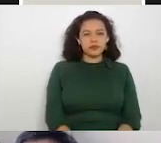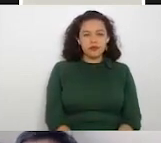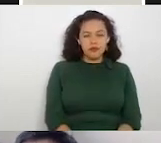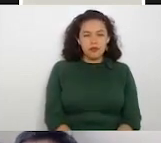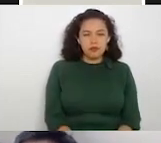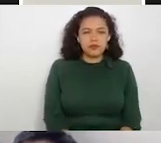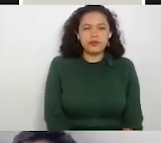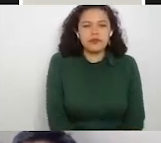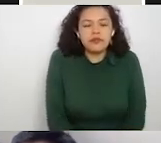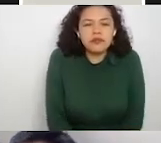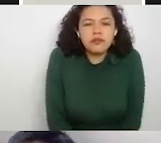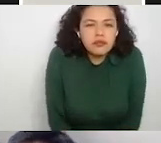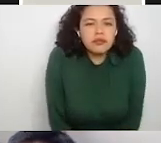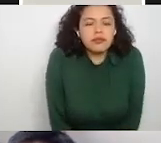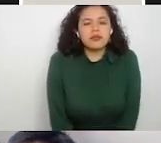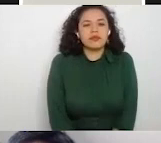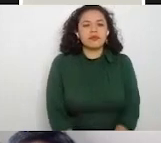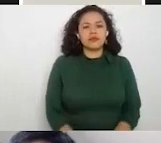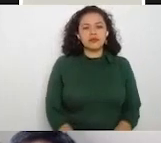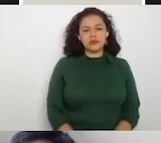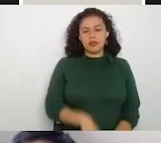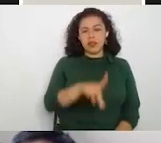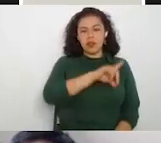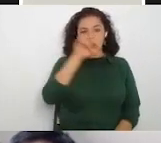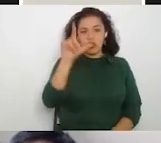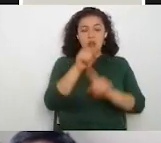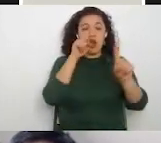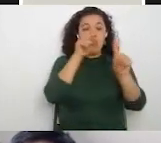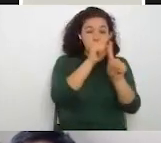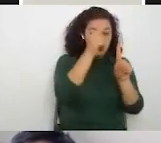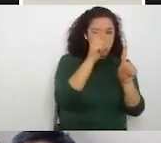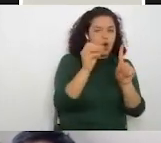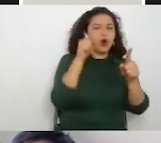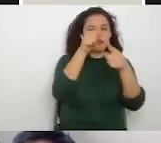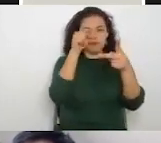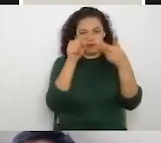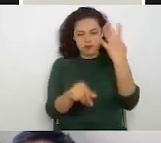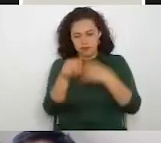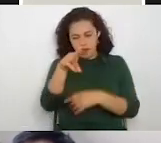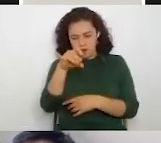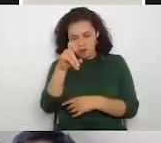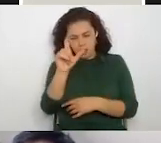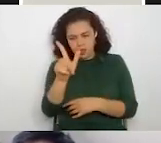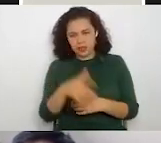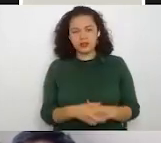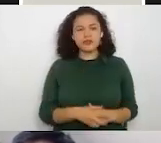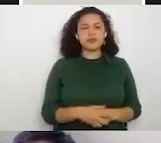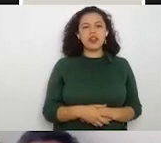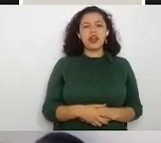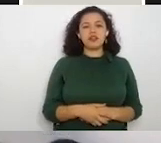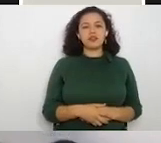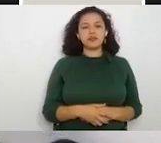Y bueno, luego vendría el objetivo o los objetivos del manual, ¿sí? Es una explicación de cuál es